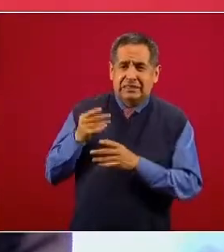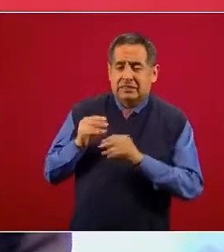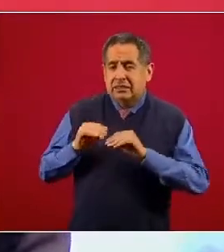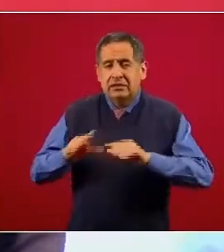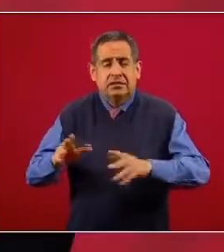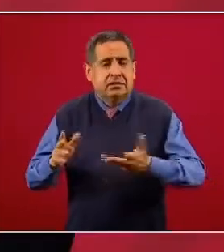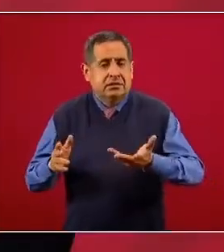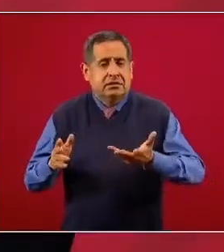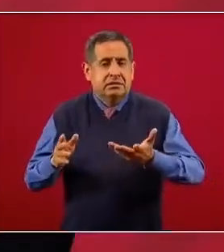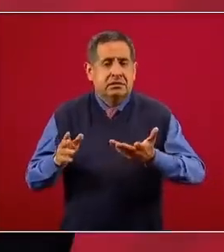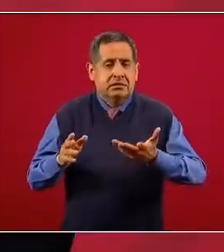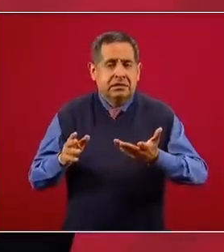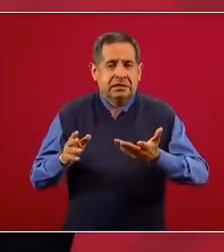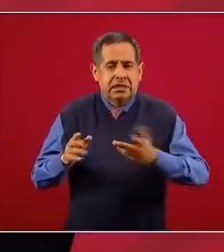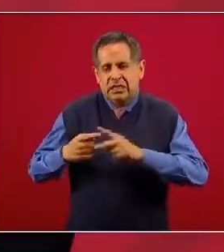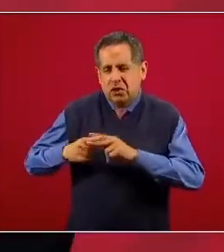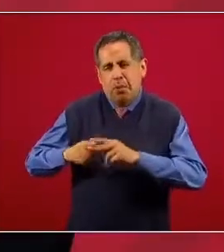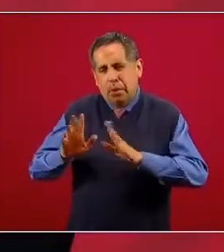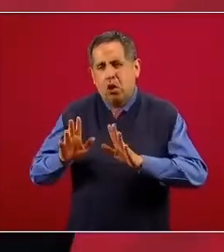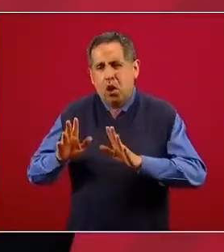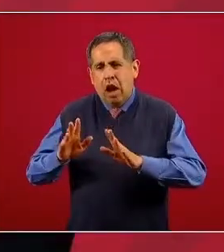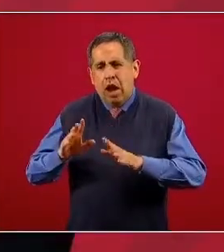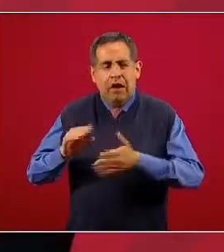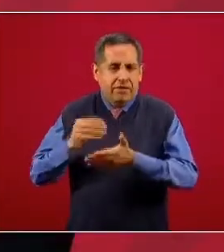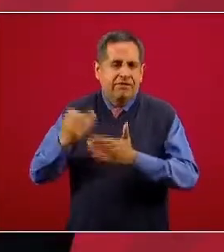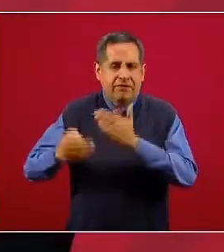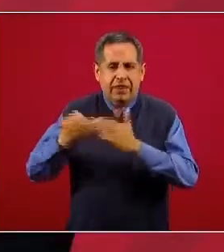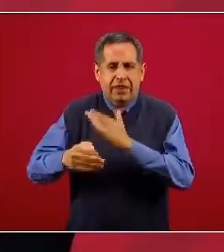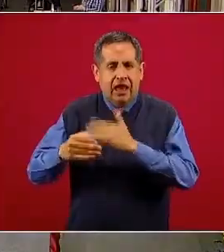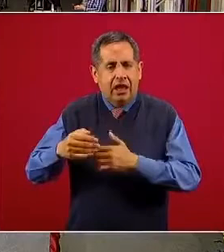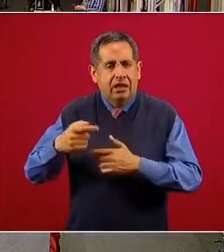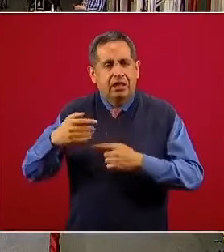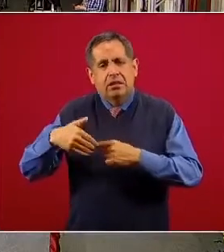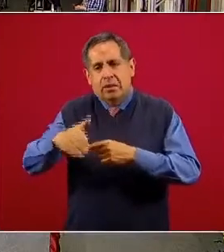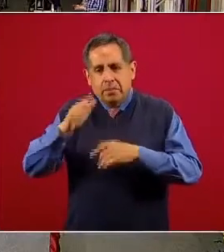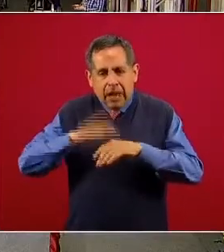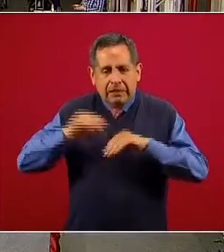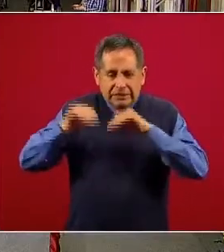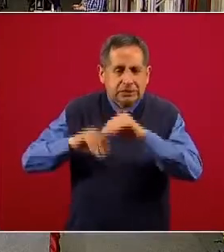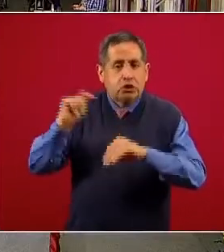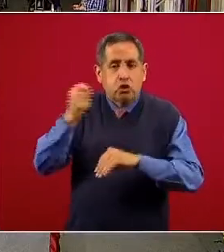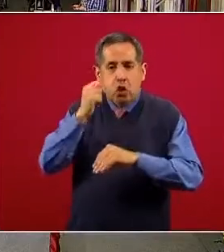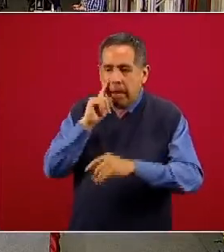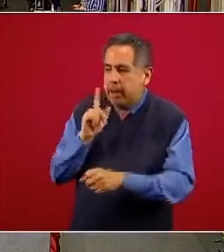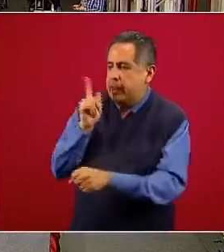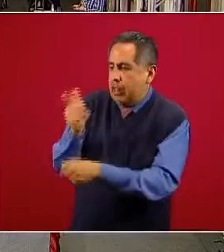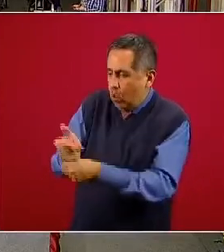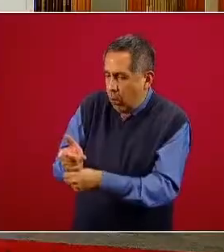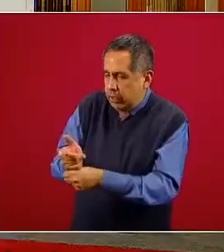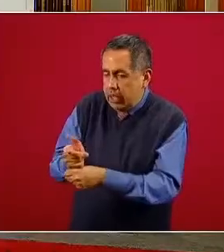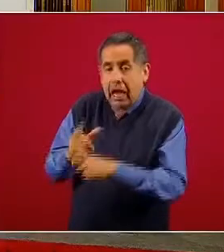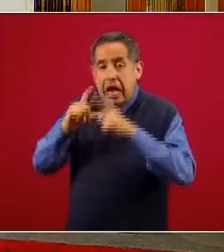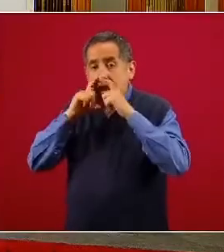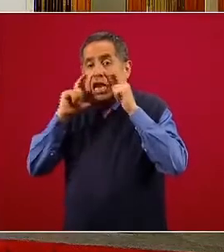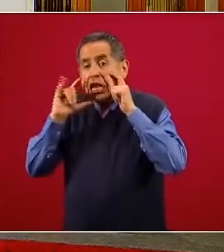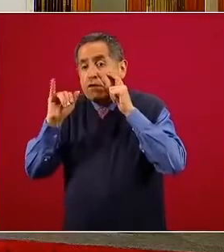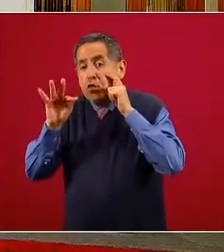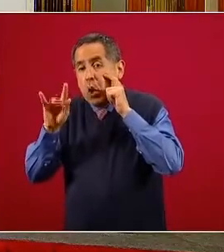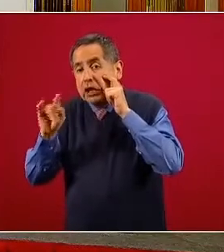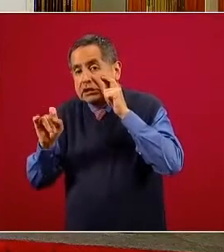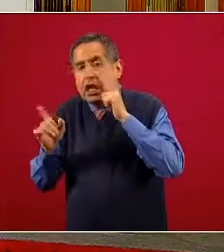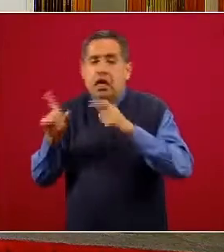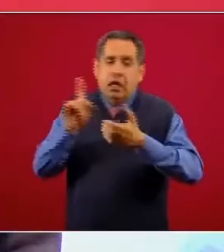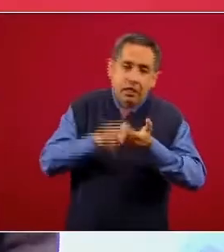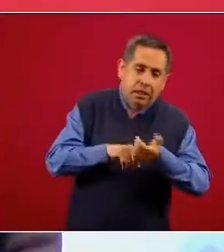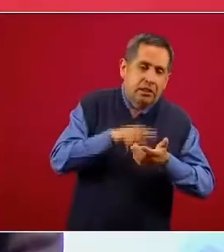fases no tan incipientes ya, pero todavía fases tempranas de desarrollo tecnológico para que en el punto de servicio y